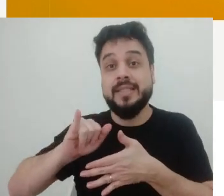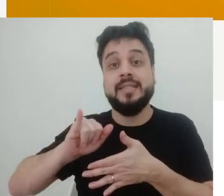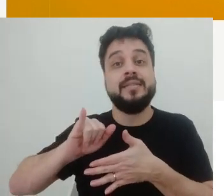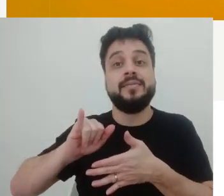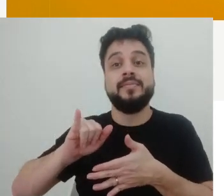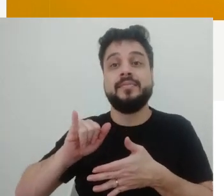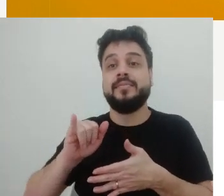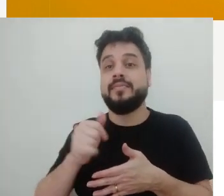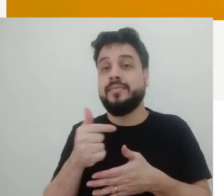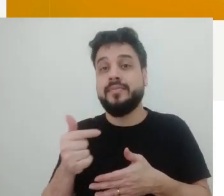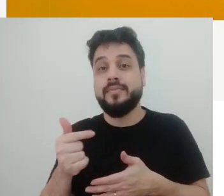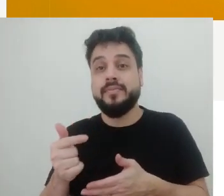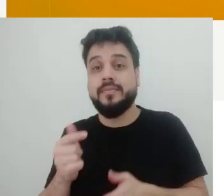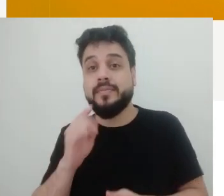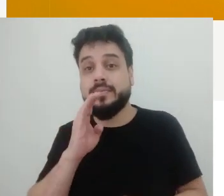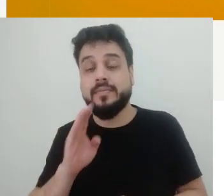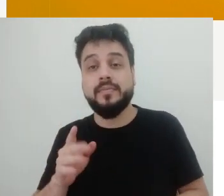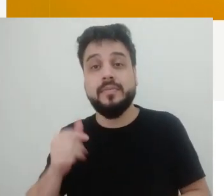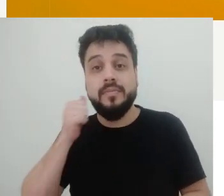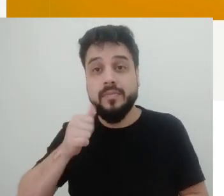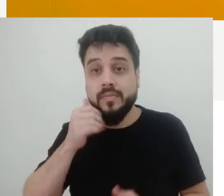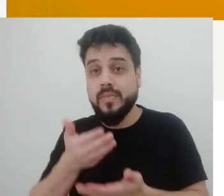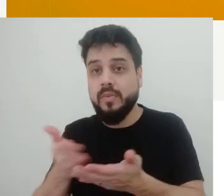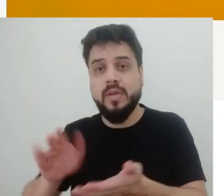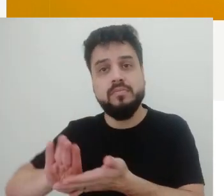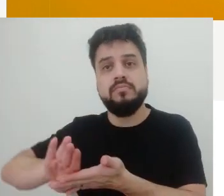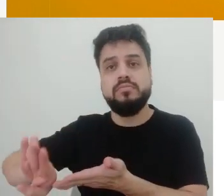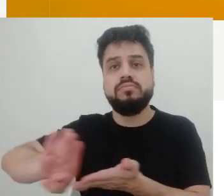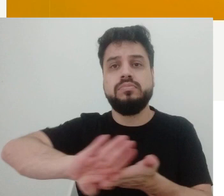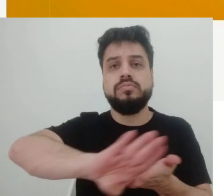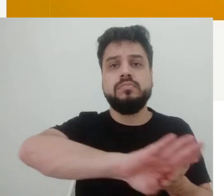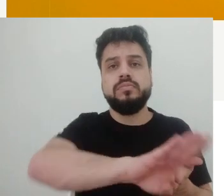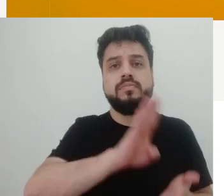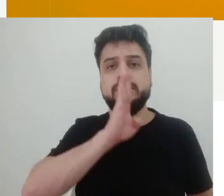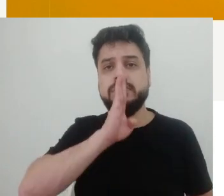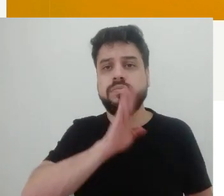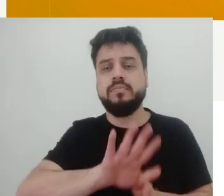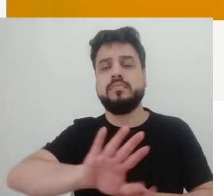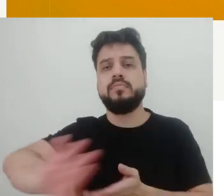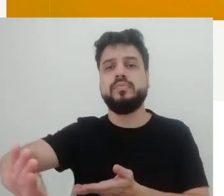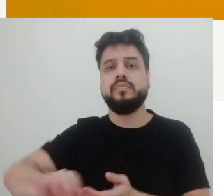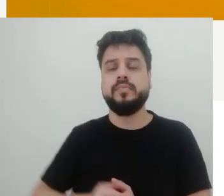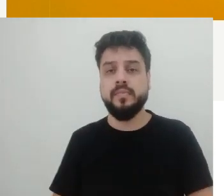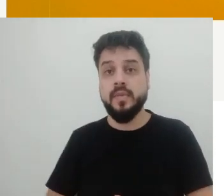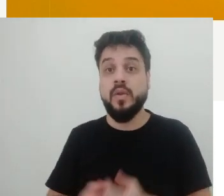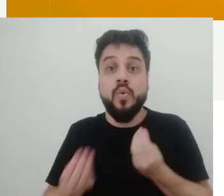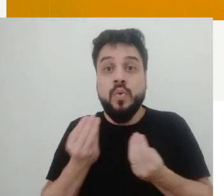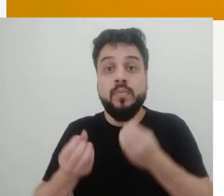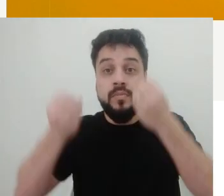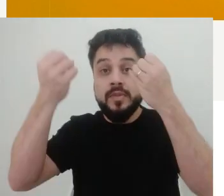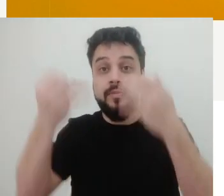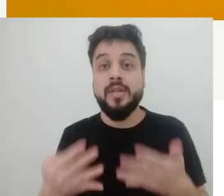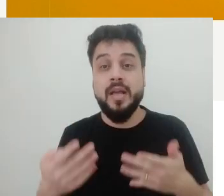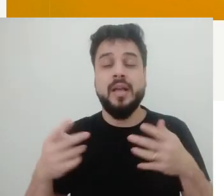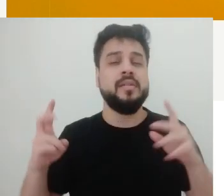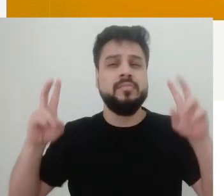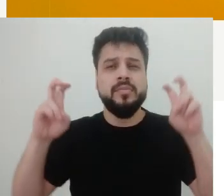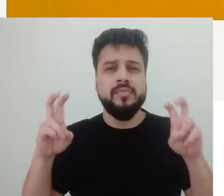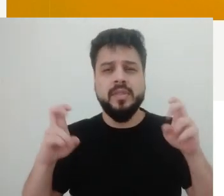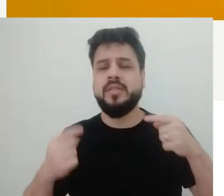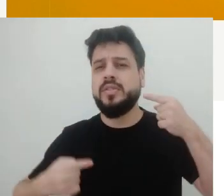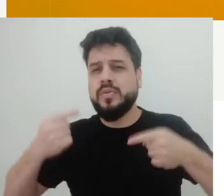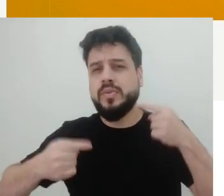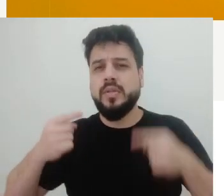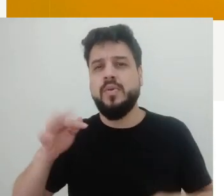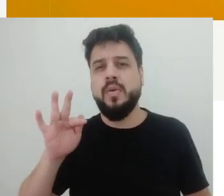género? Por ejemplo, María acaba de hablar de Milita Bientó Gastón, ¿no es cierto? Es